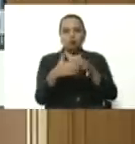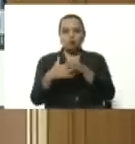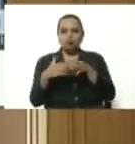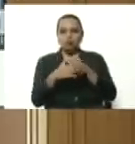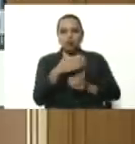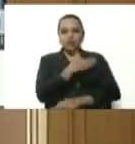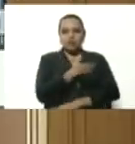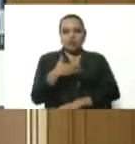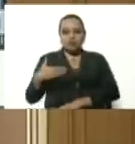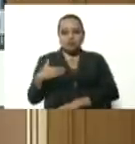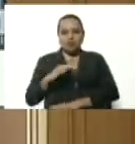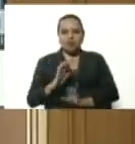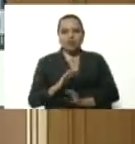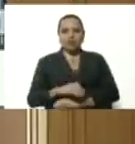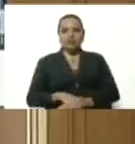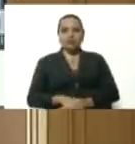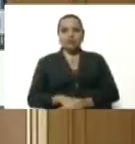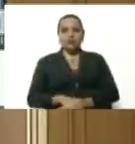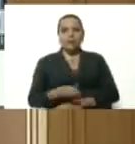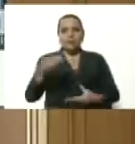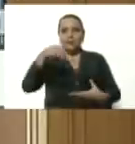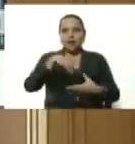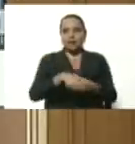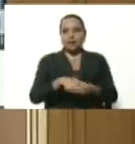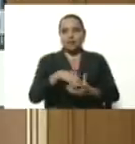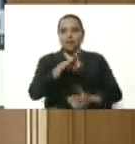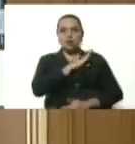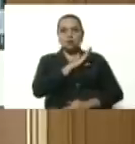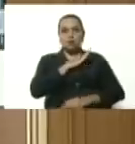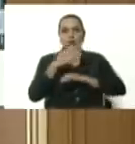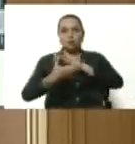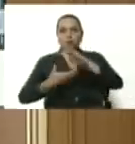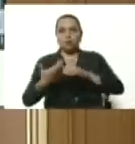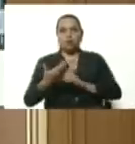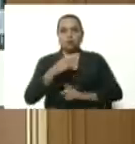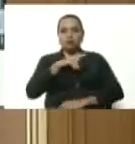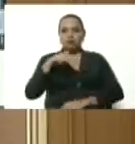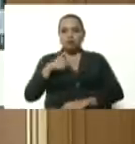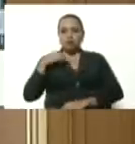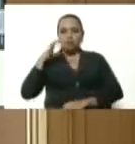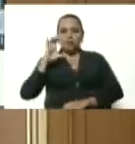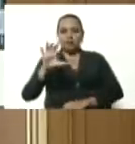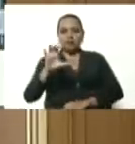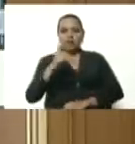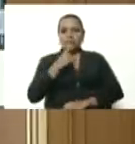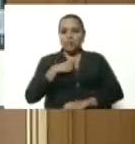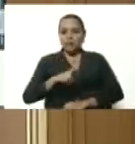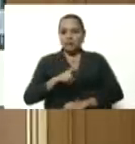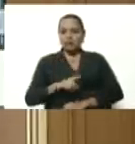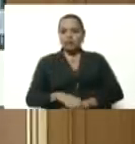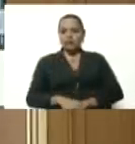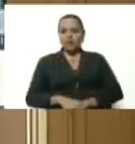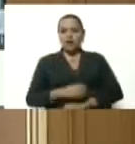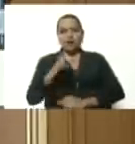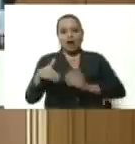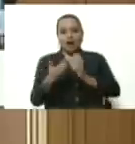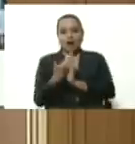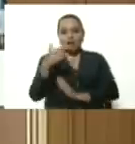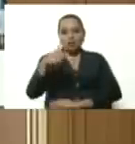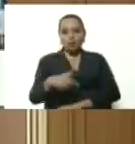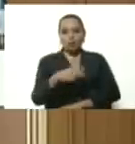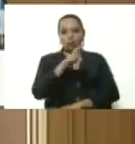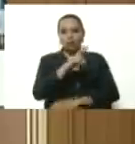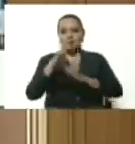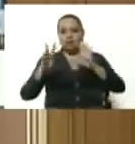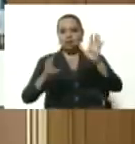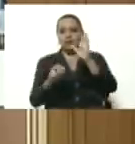pretenden meterse en los asuntos internos de nuestro país. Pero sí quiero comentarles que a esta fecha, 29